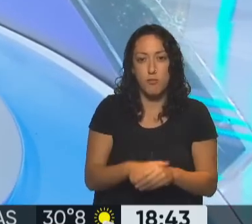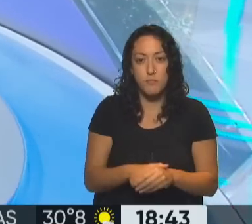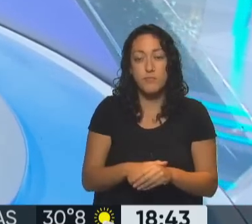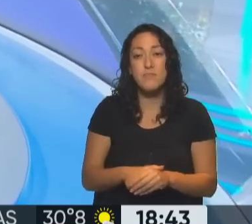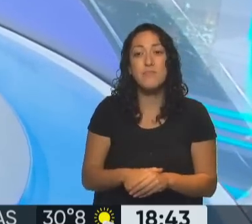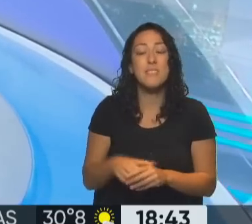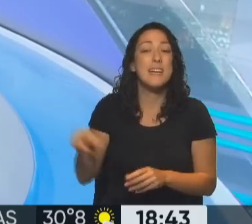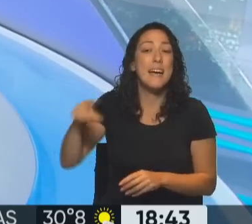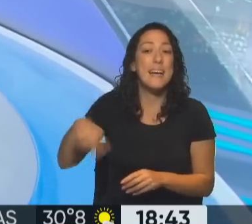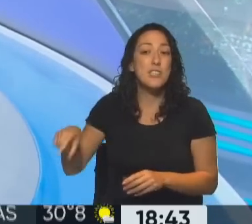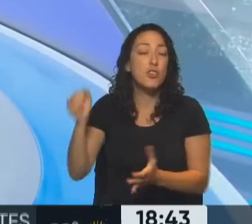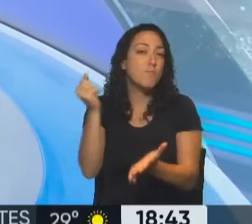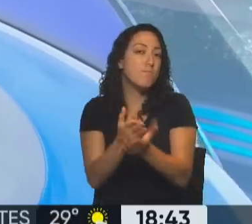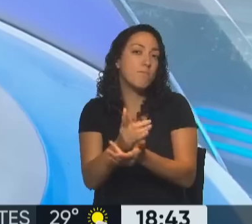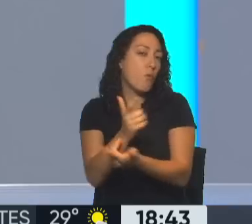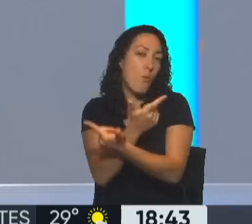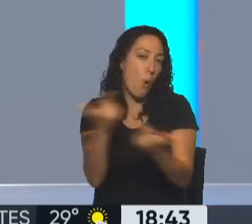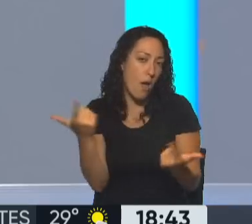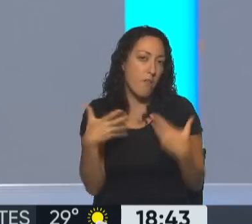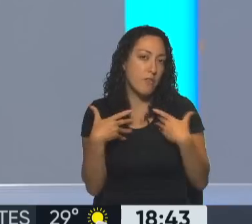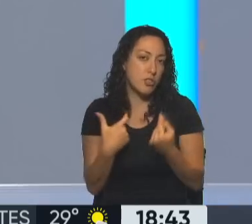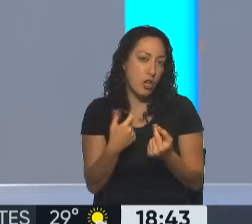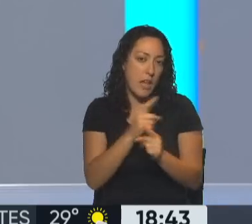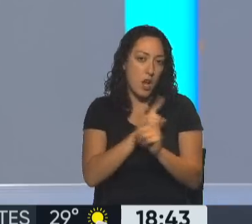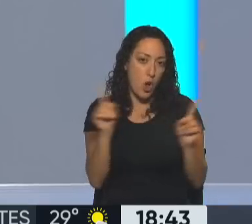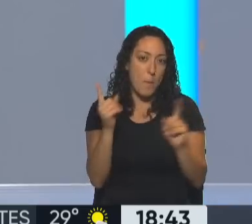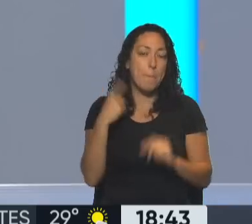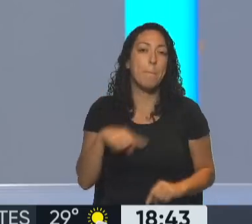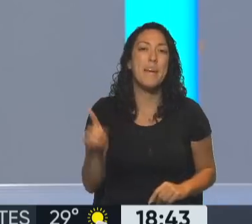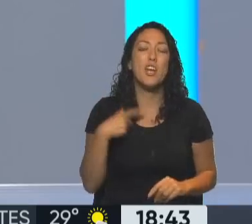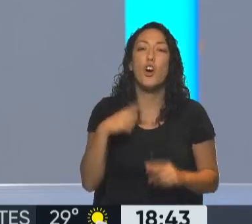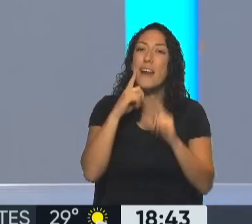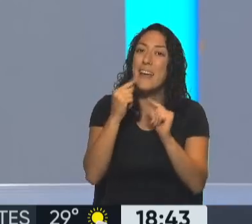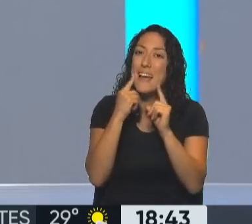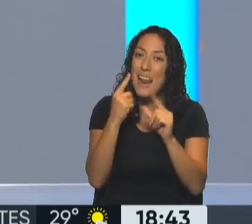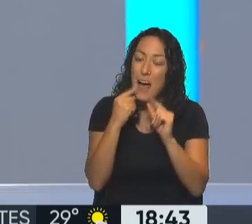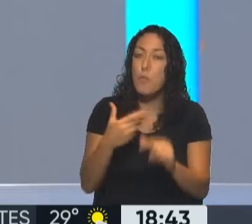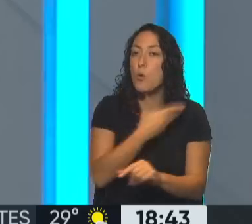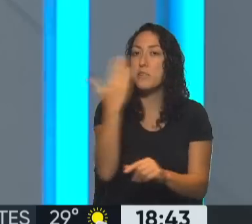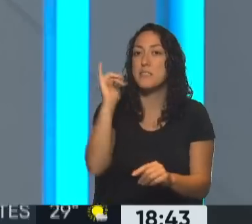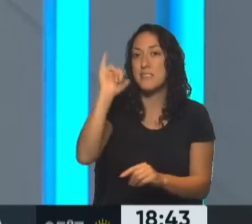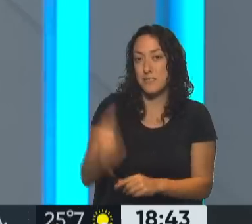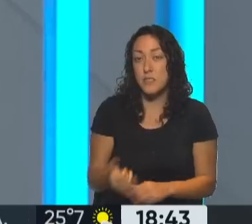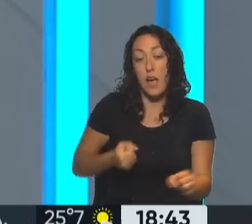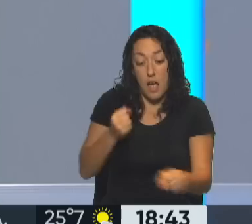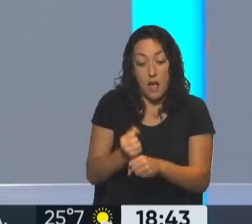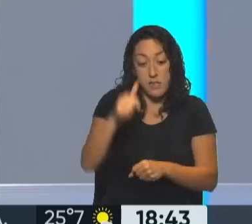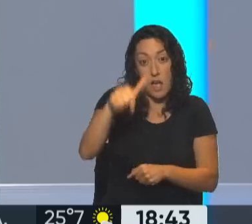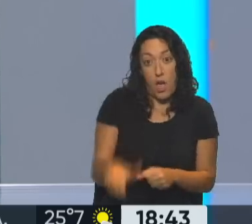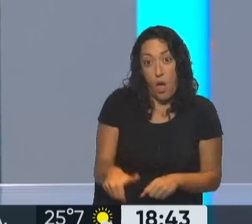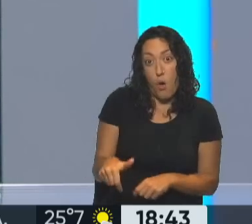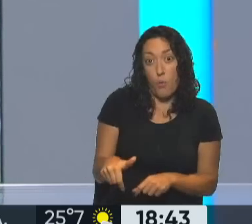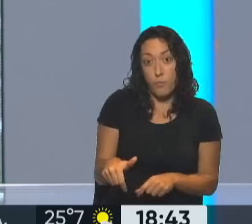a diferencia del ENACOM. La Defensoría no sanciona, pero recibe reclamos de las audiencias. ¿Hubo y en este reclamos en este caso? Hasta este